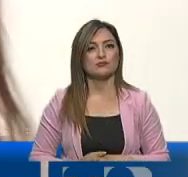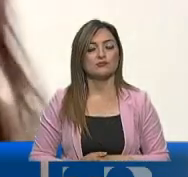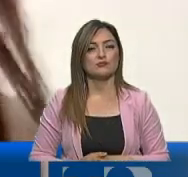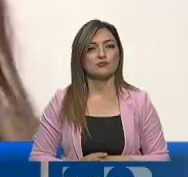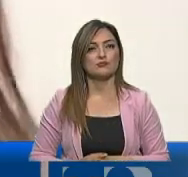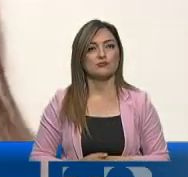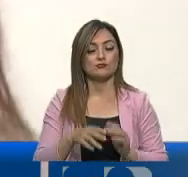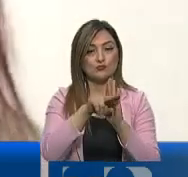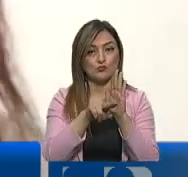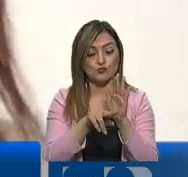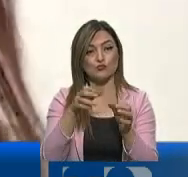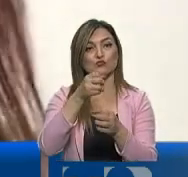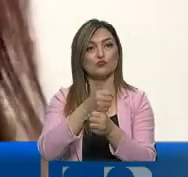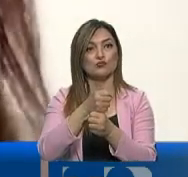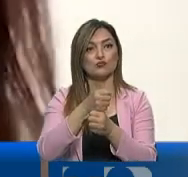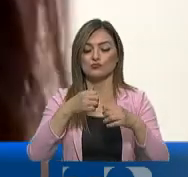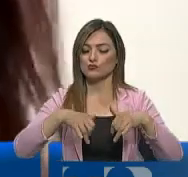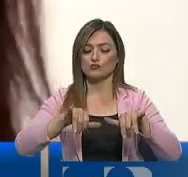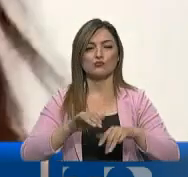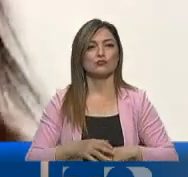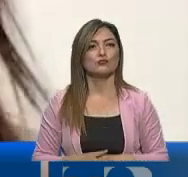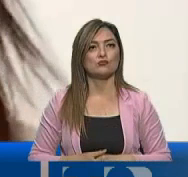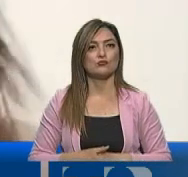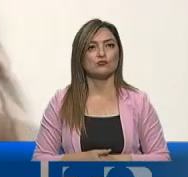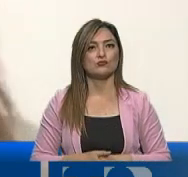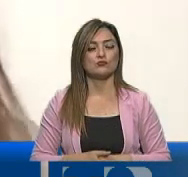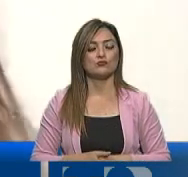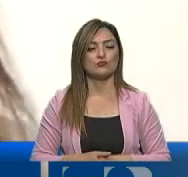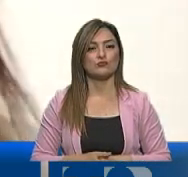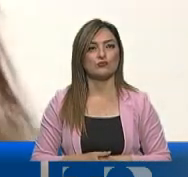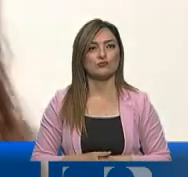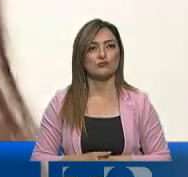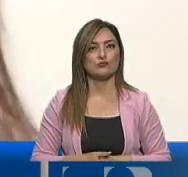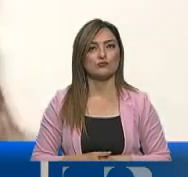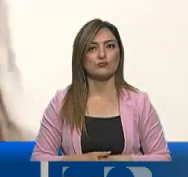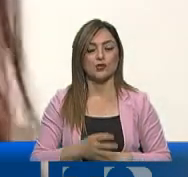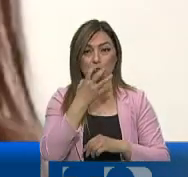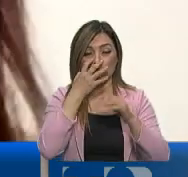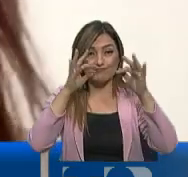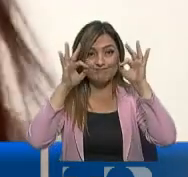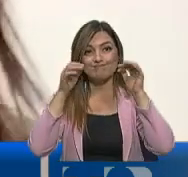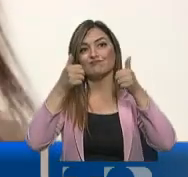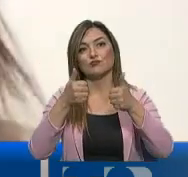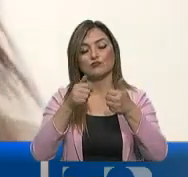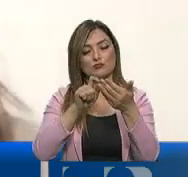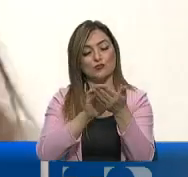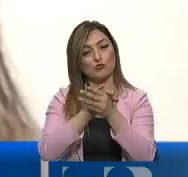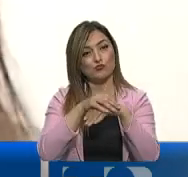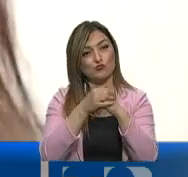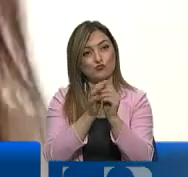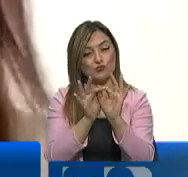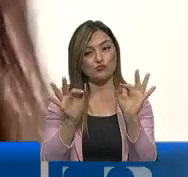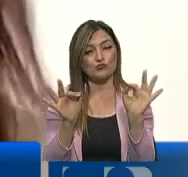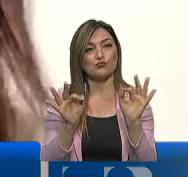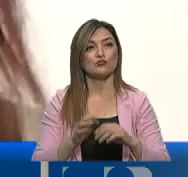normas de bioseguridad vigentes. Es decir, nuestra mascarilla bien puesta, gel o alcohol para